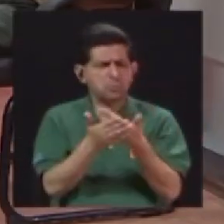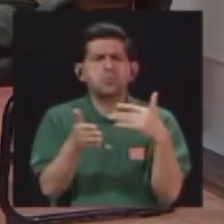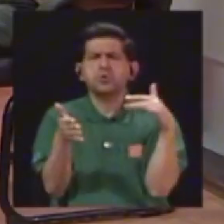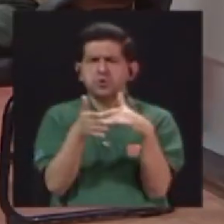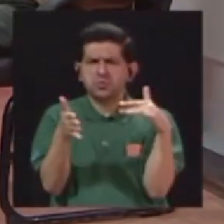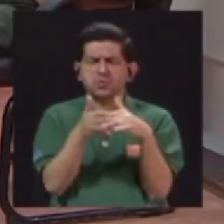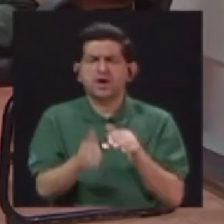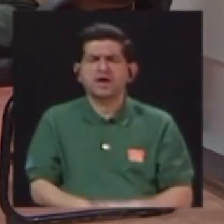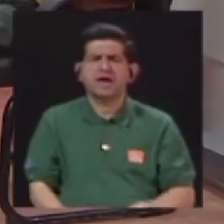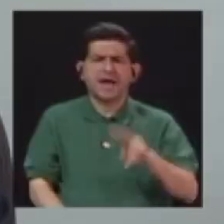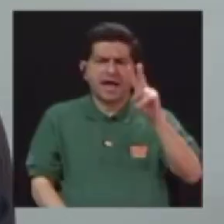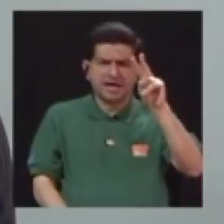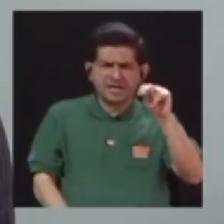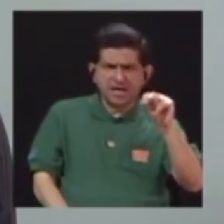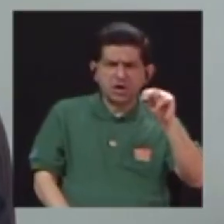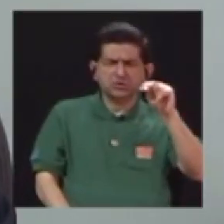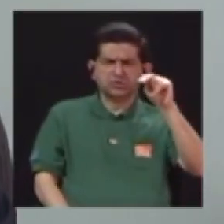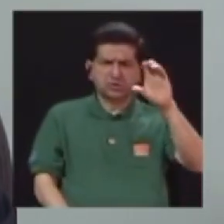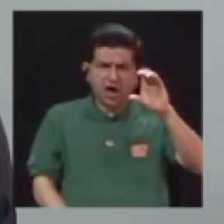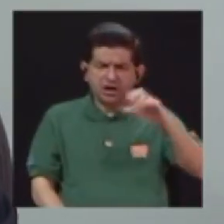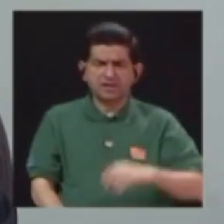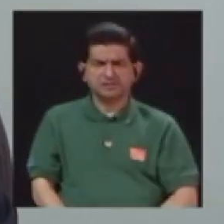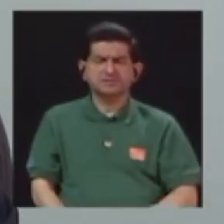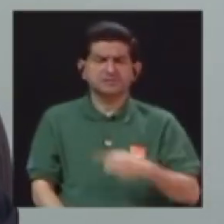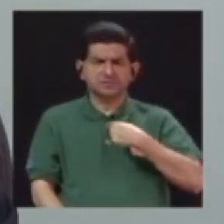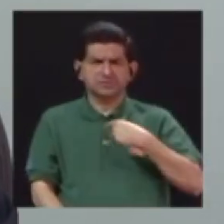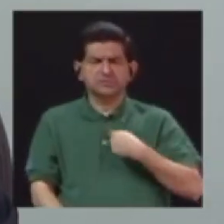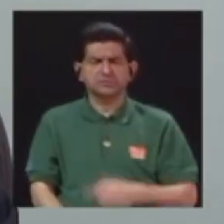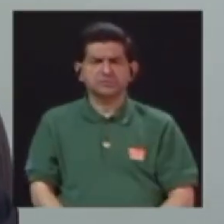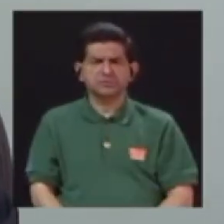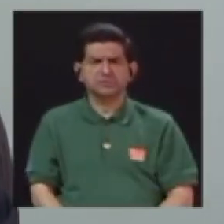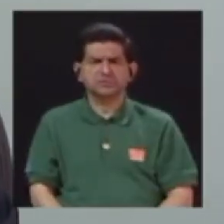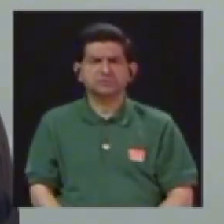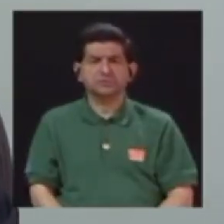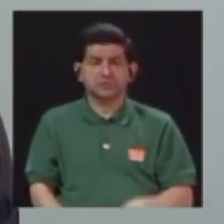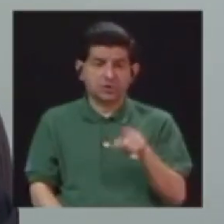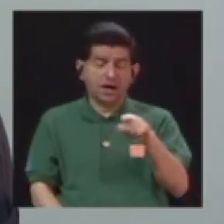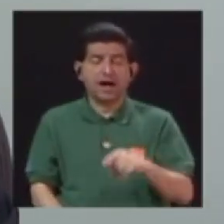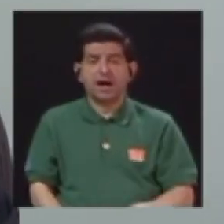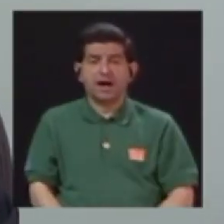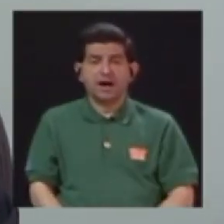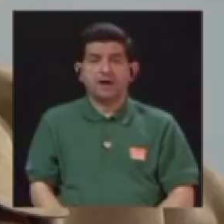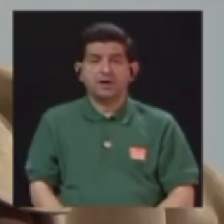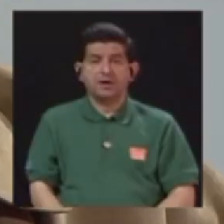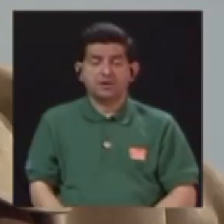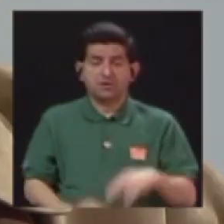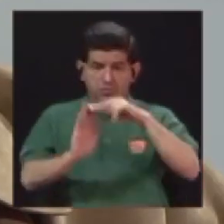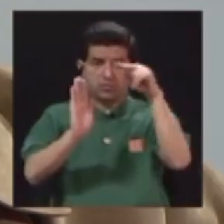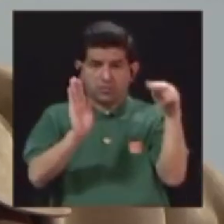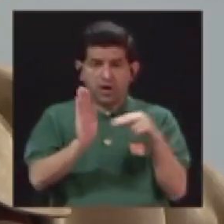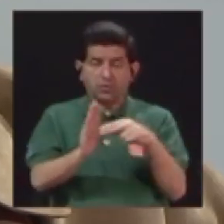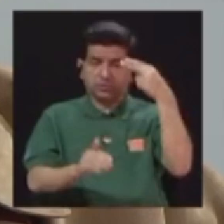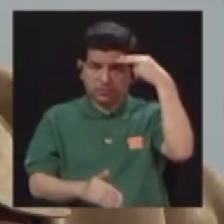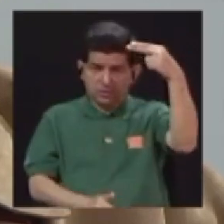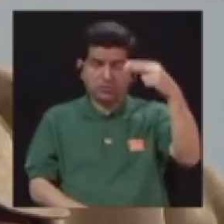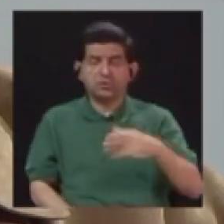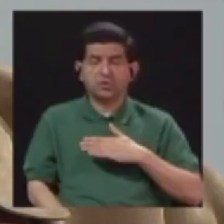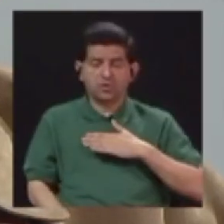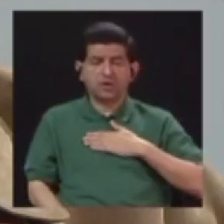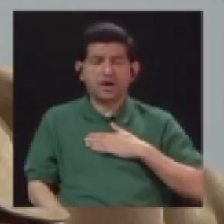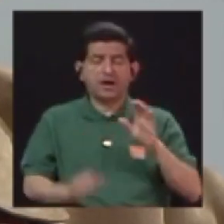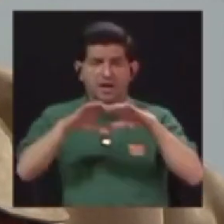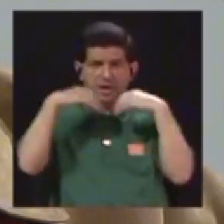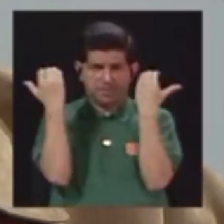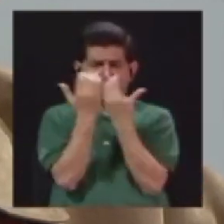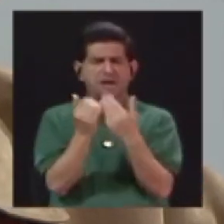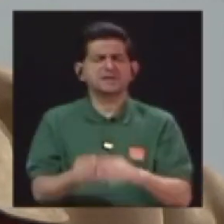estudiante en Nichols College, es más, fui valedictorian de la clase mía, ¿verdad? Y entonces papá